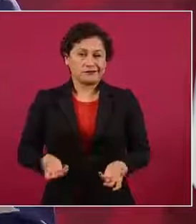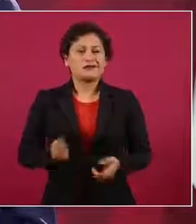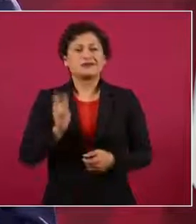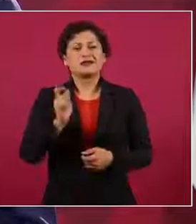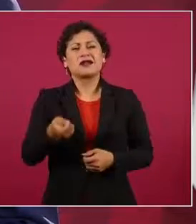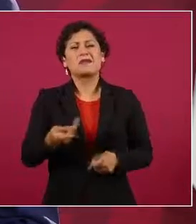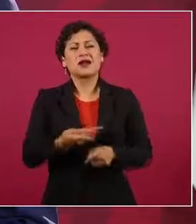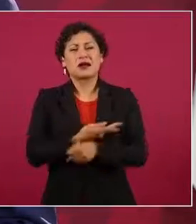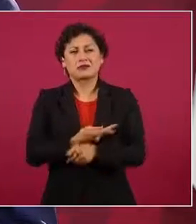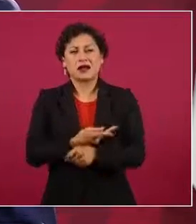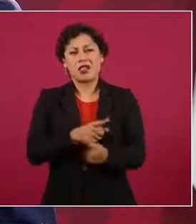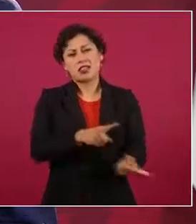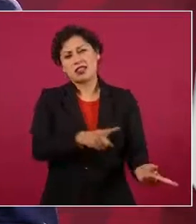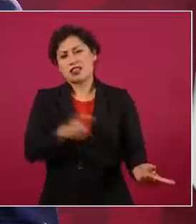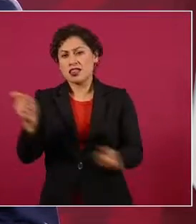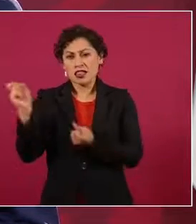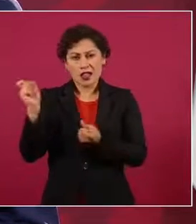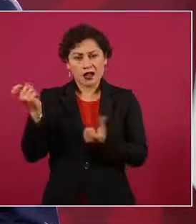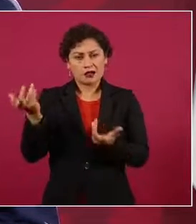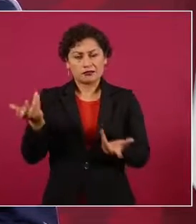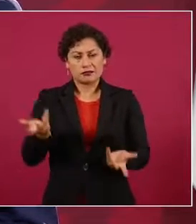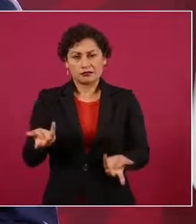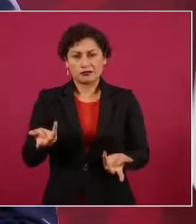significaban saqueo,